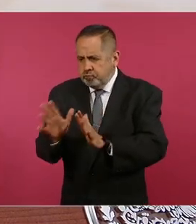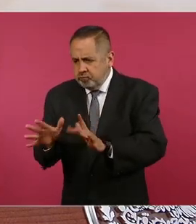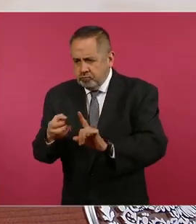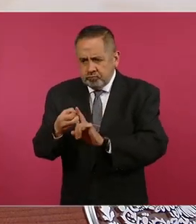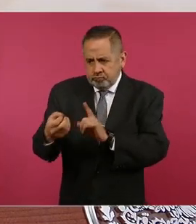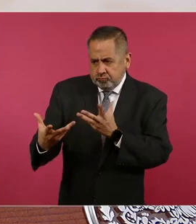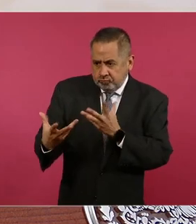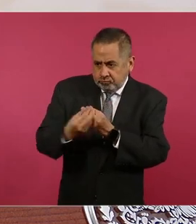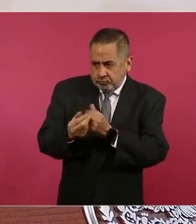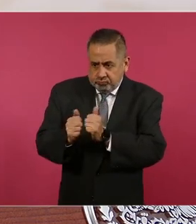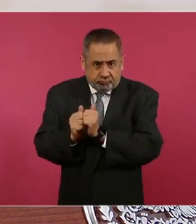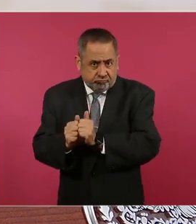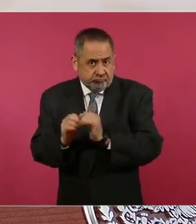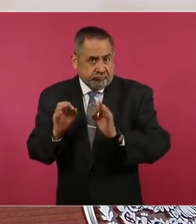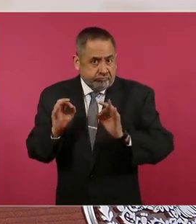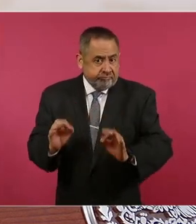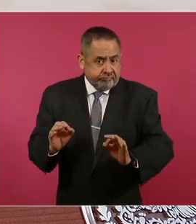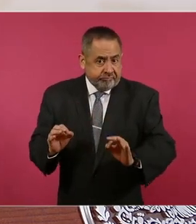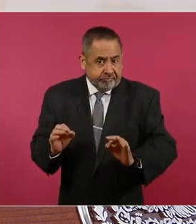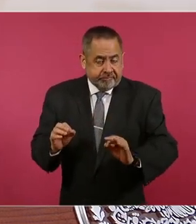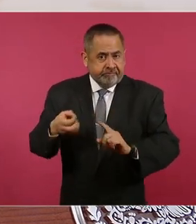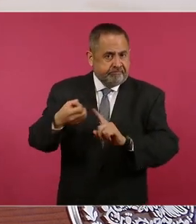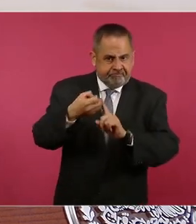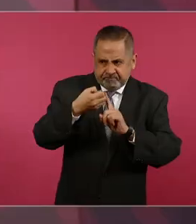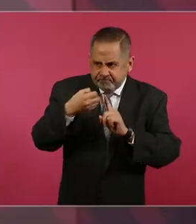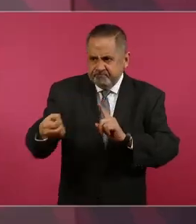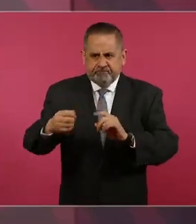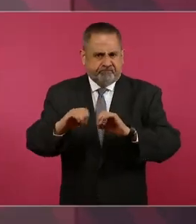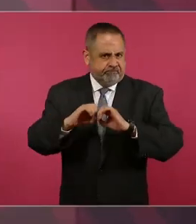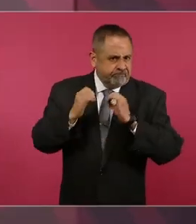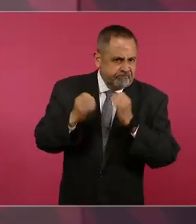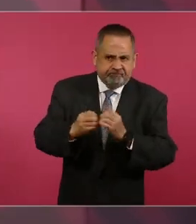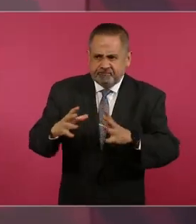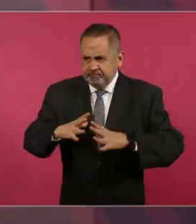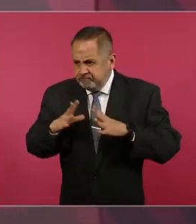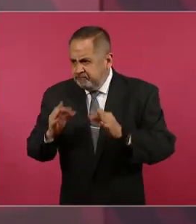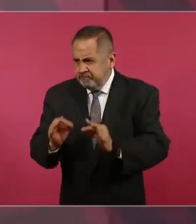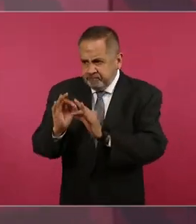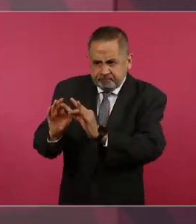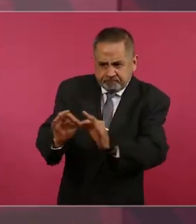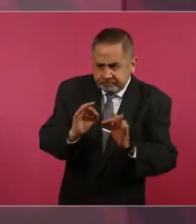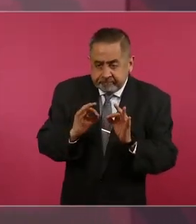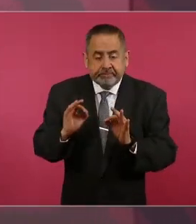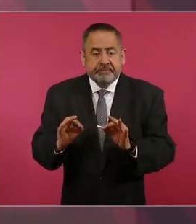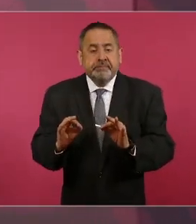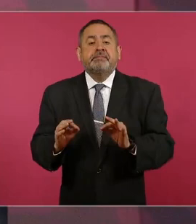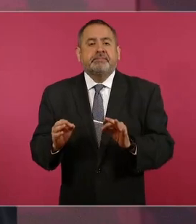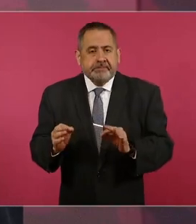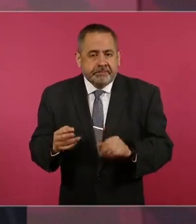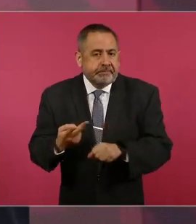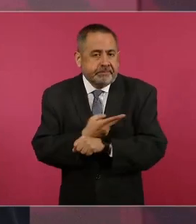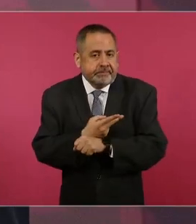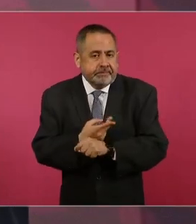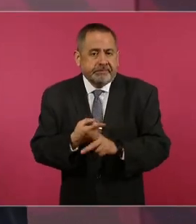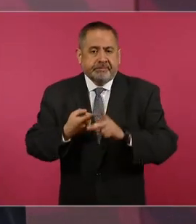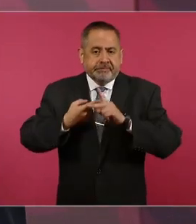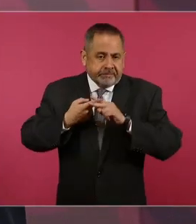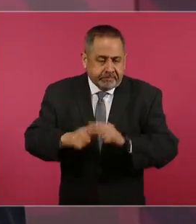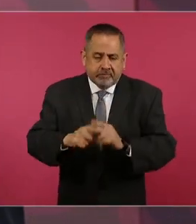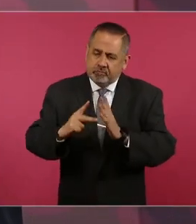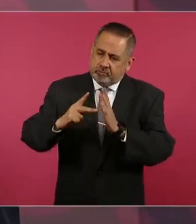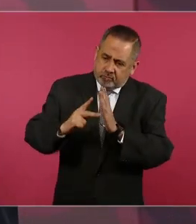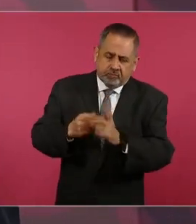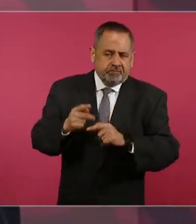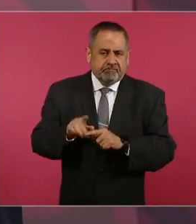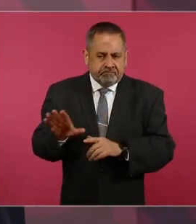están con él y ya hay organización, entonces empieza a recuperar